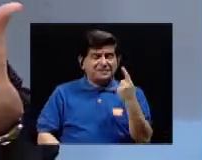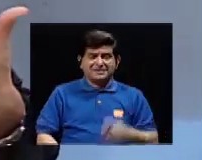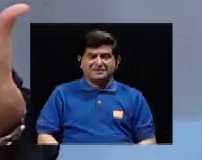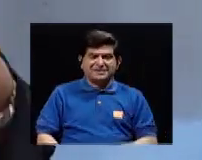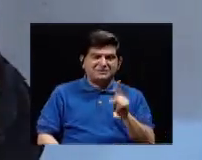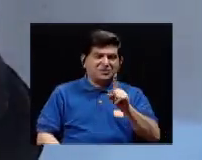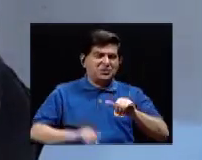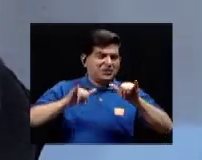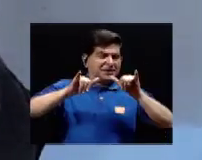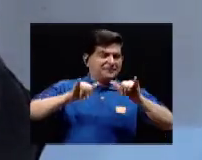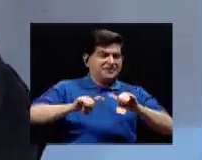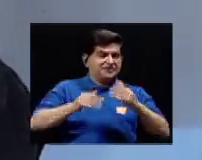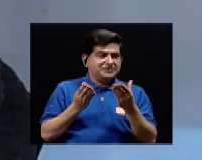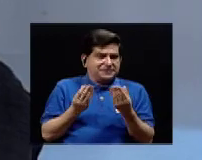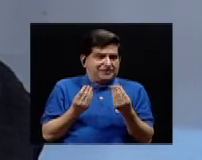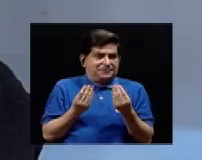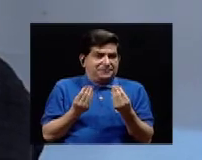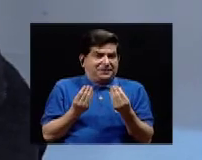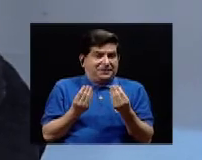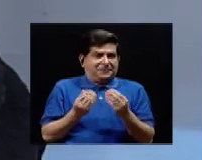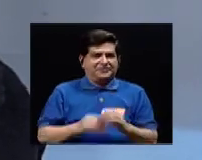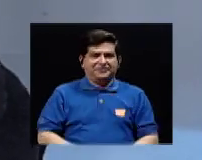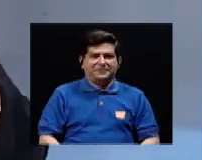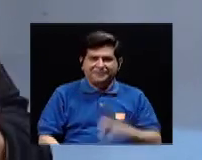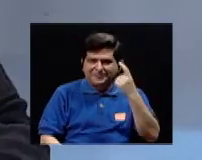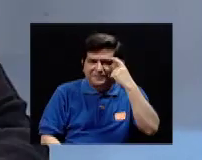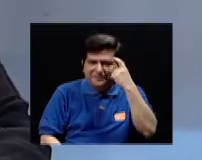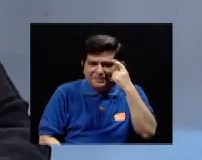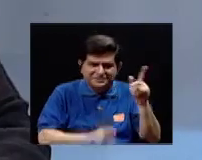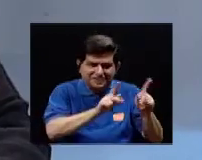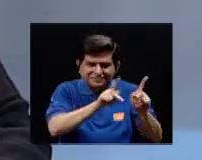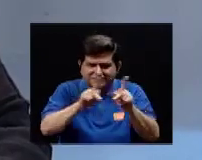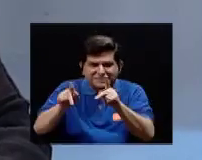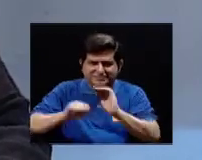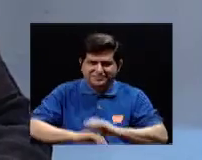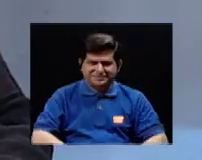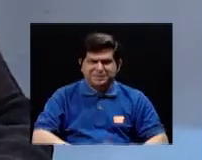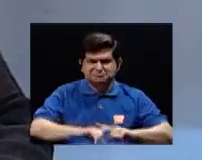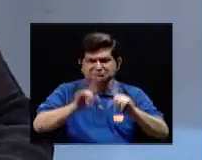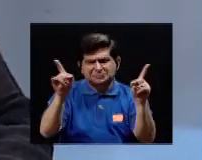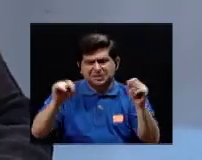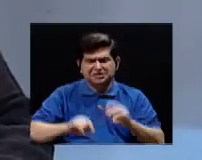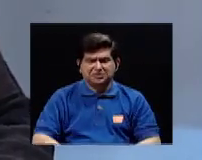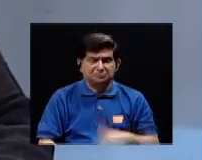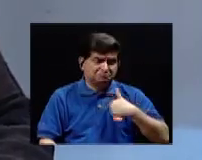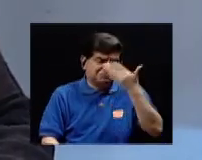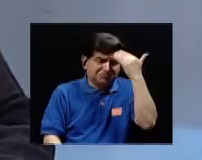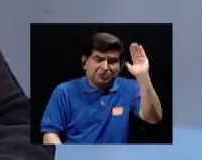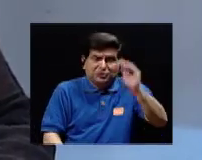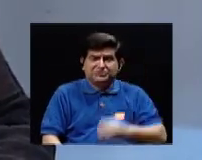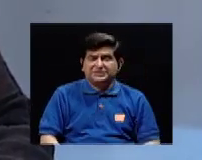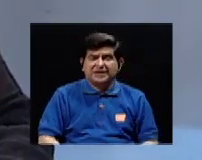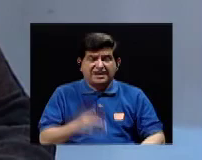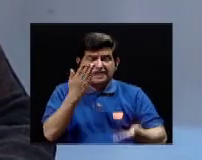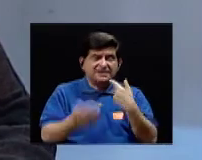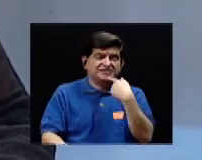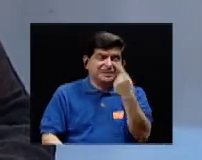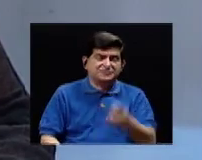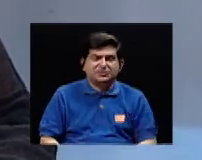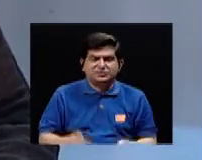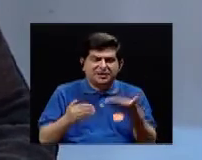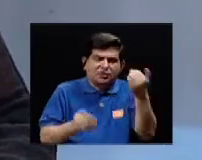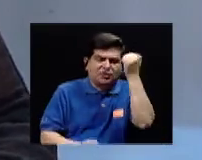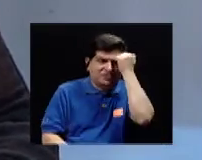es como una presencia asustante para la gente, pero de no sé, será por decir